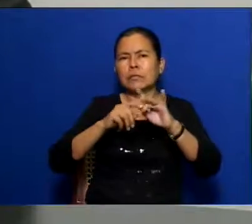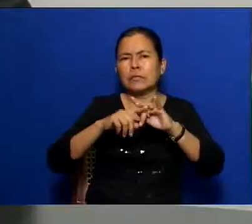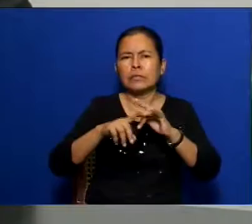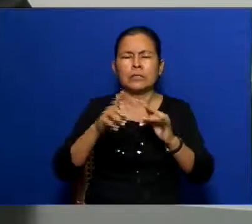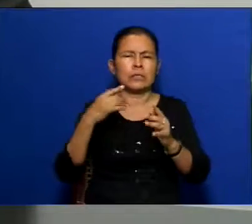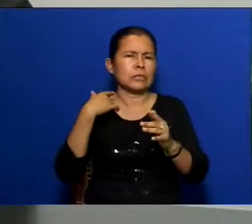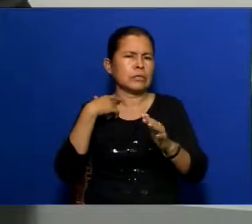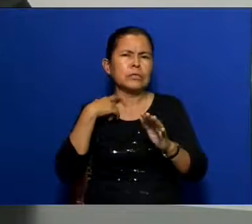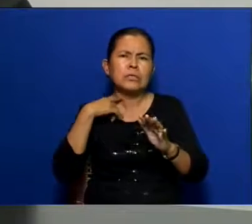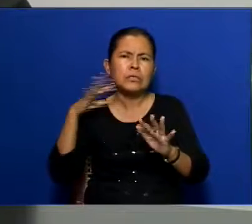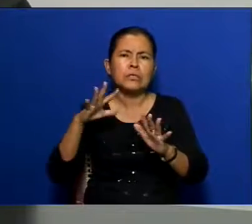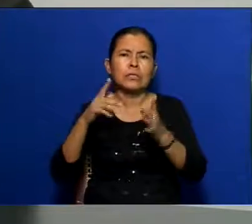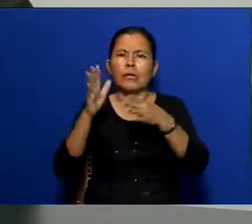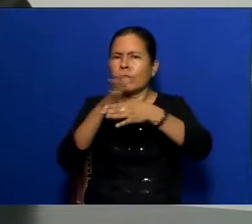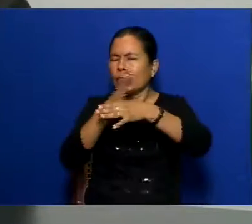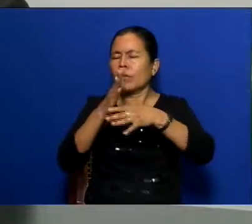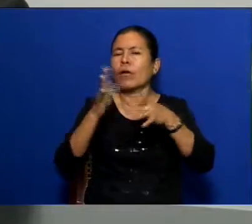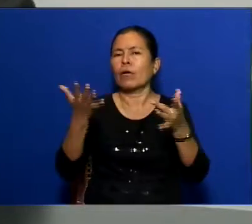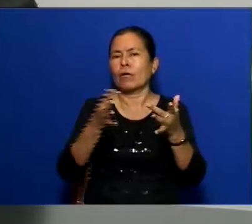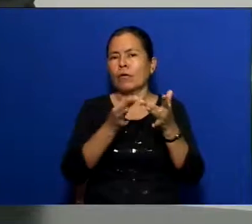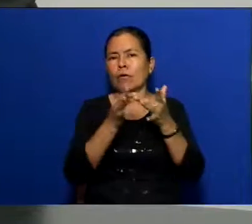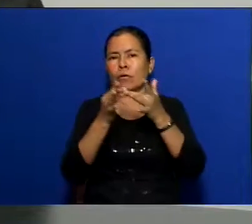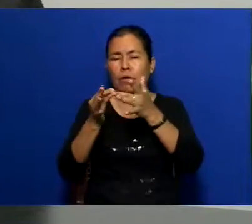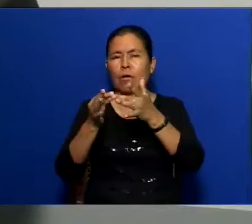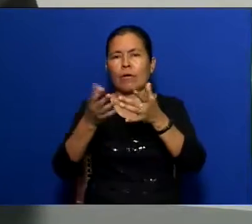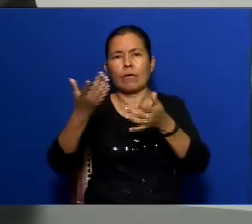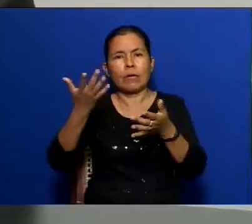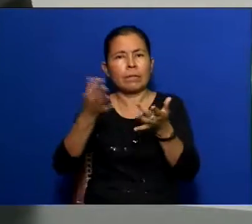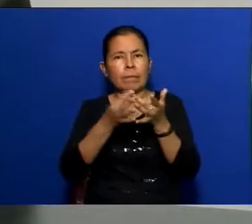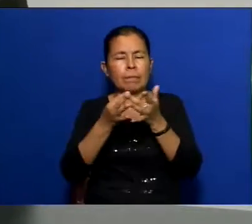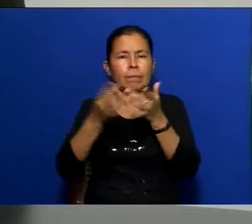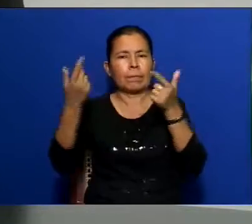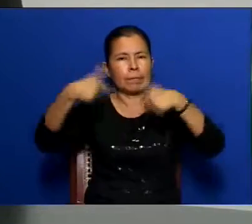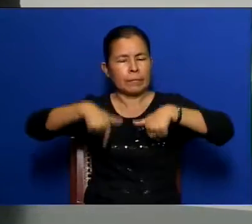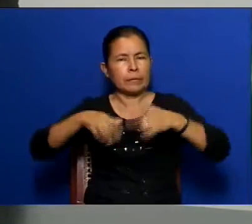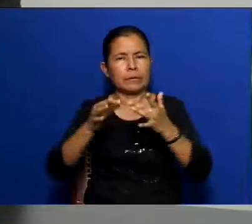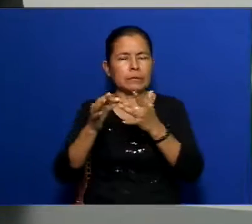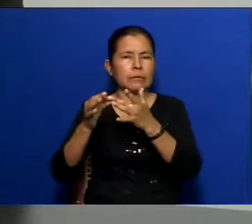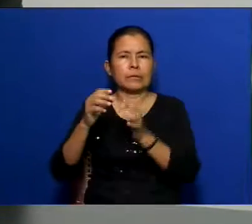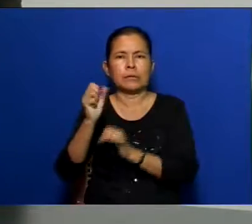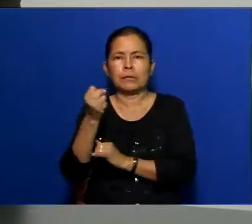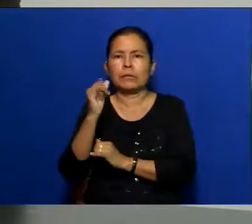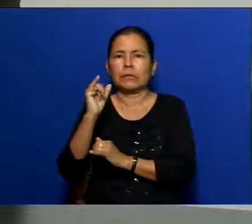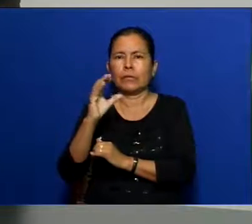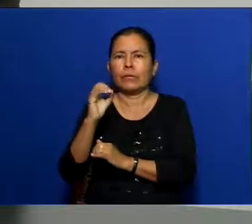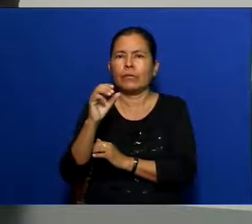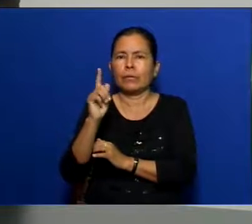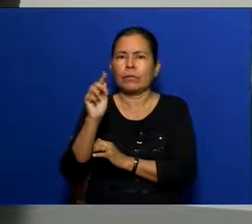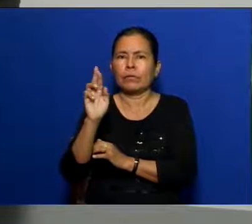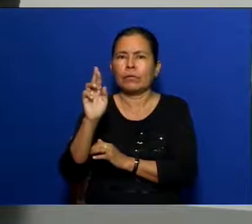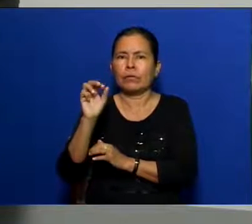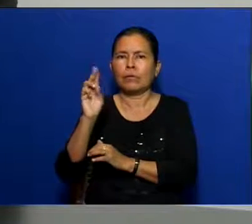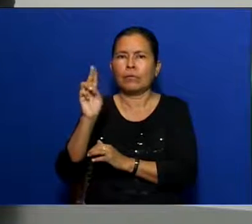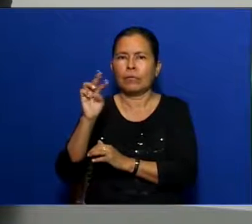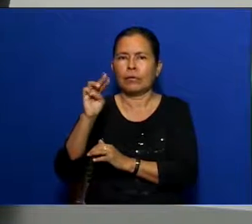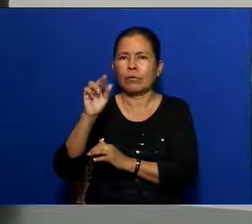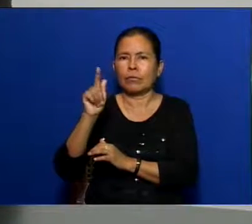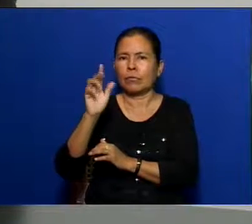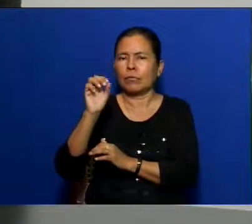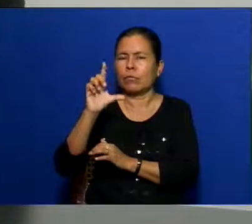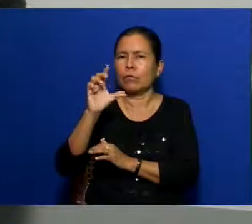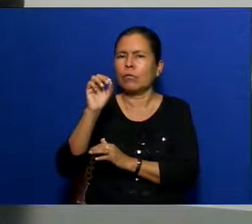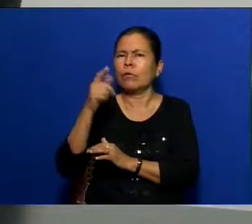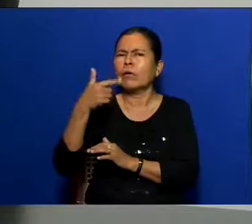más en esta rama que es la psicotraumatología. Y como su nombre lo indica, esta especialidad de